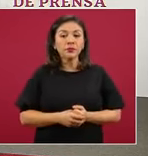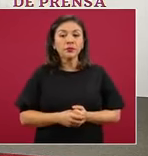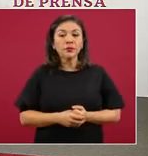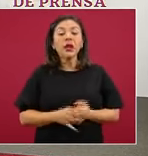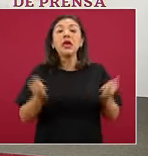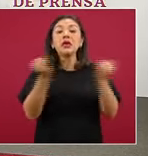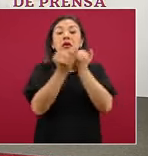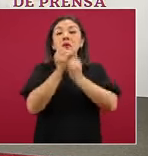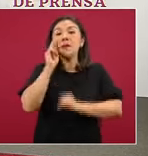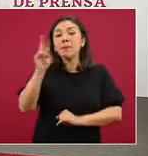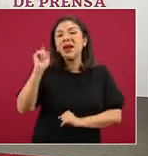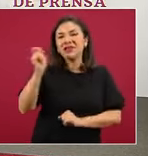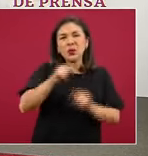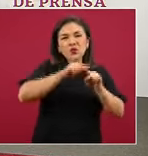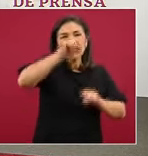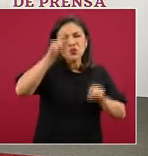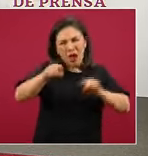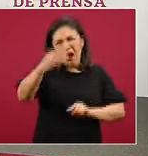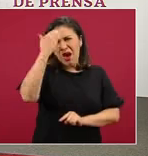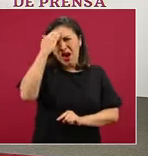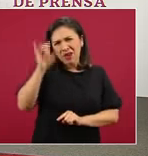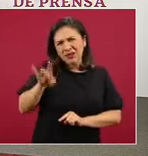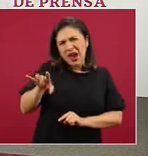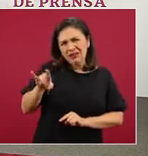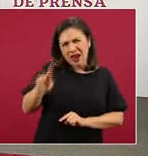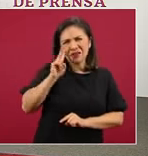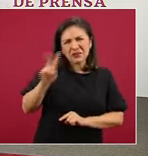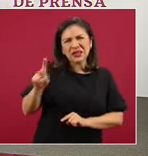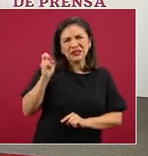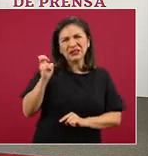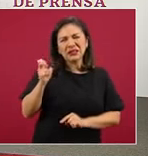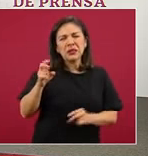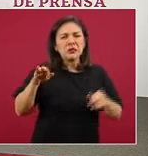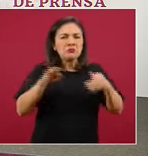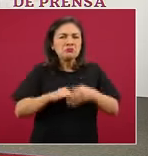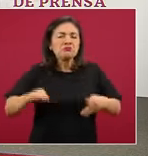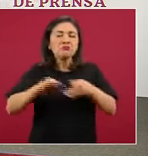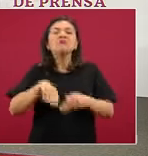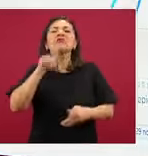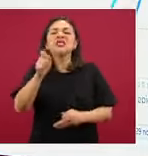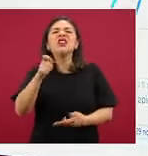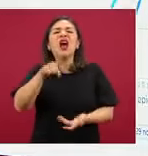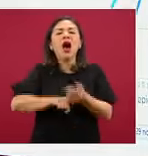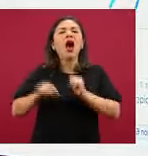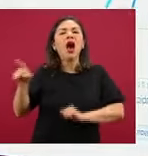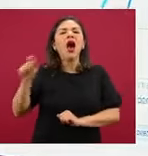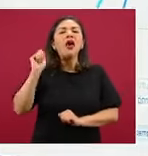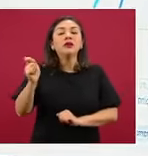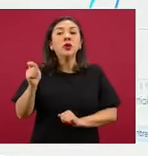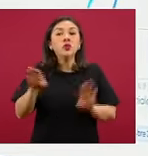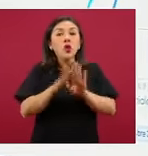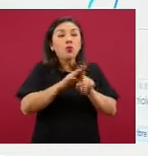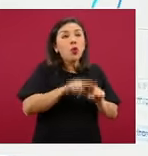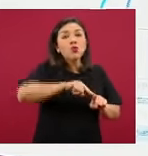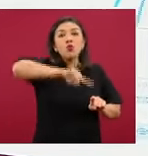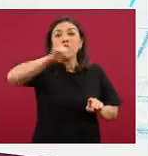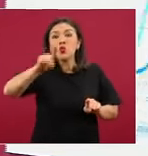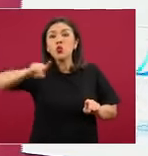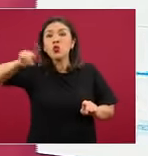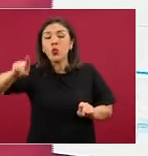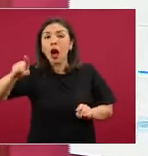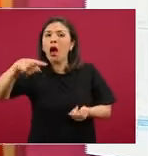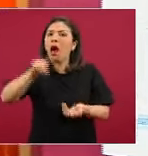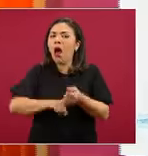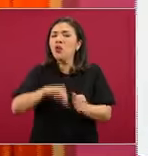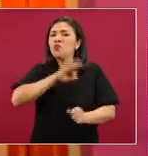Presentamos también esta curva que también es conocida por muchos de ustedes, en donde tenemos tanto la curva ya de los casos